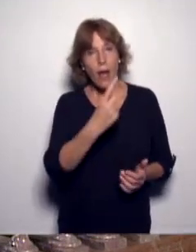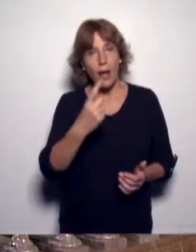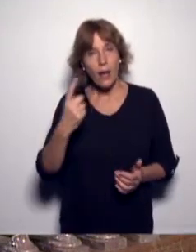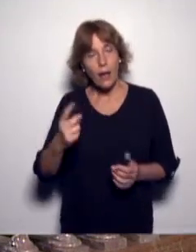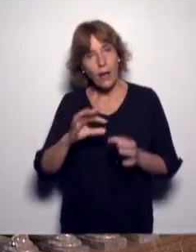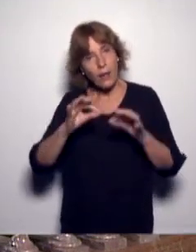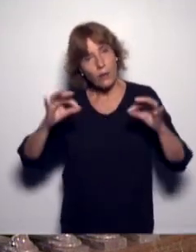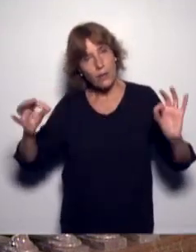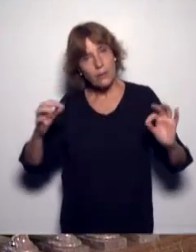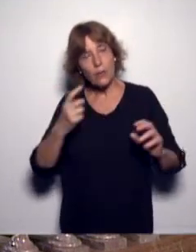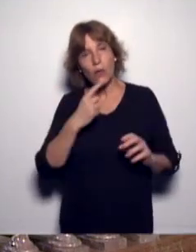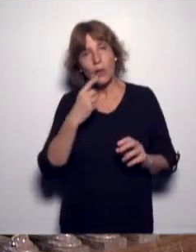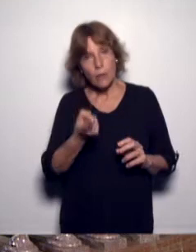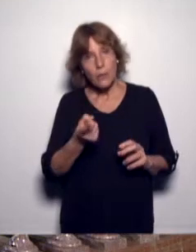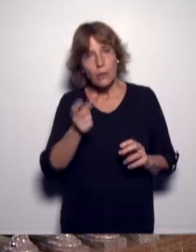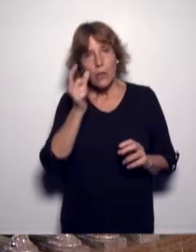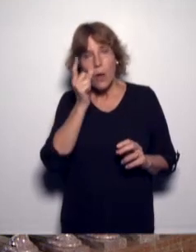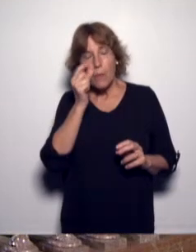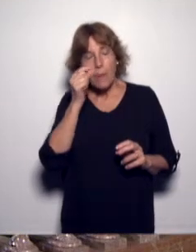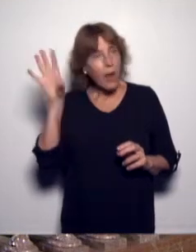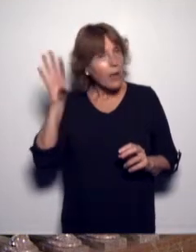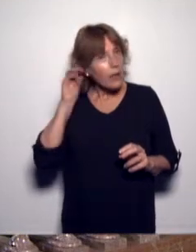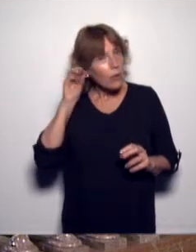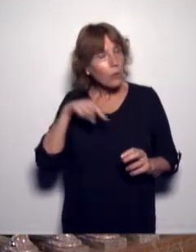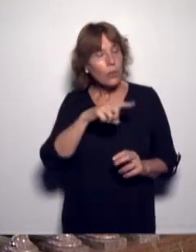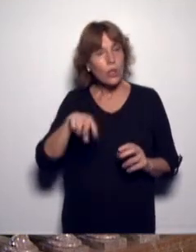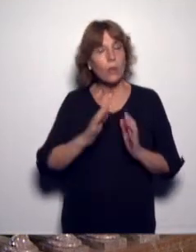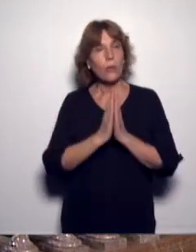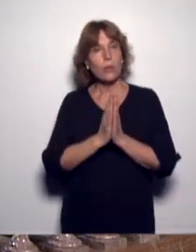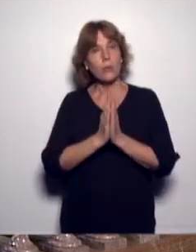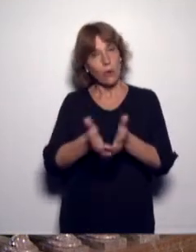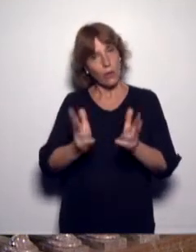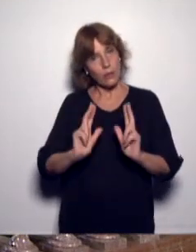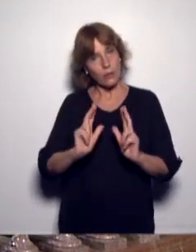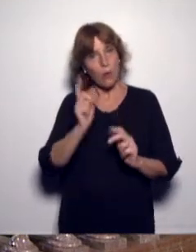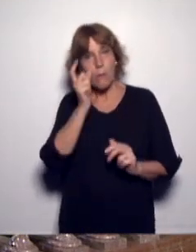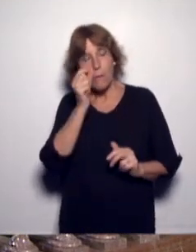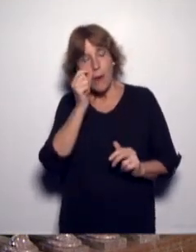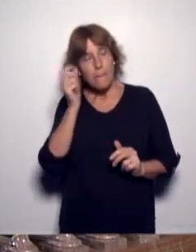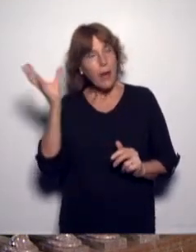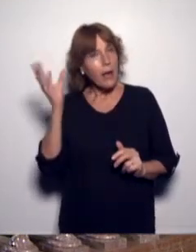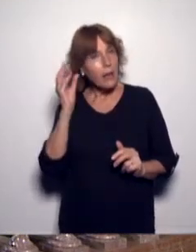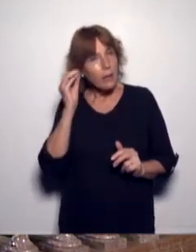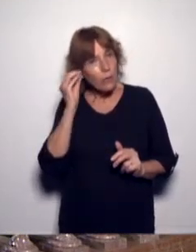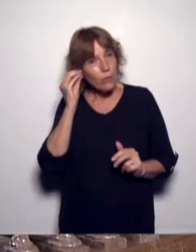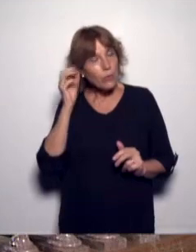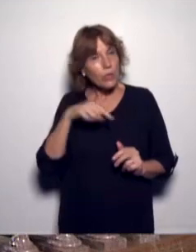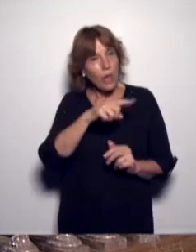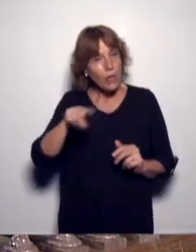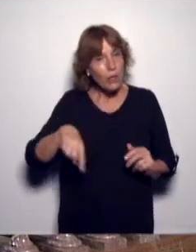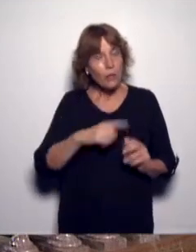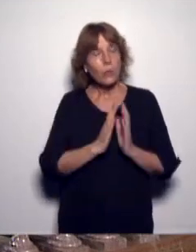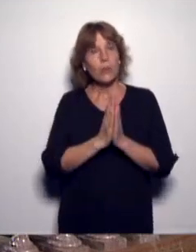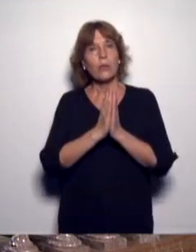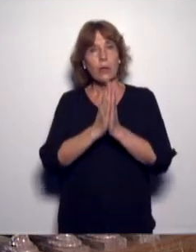A cada oración respondemos: Padre, escucha nuestra oración. Padre, escucha nuestra